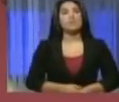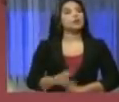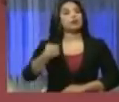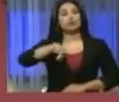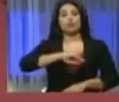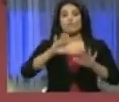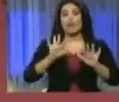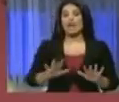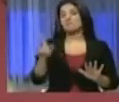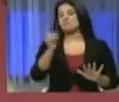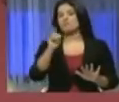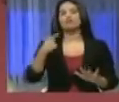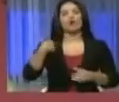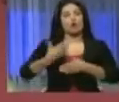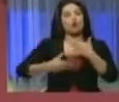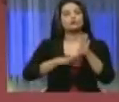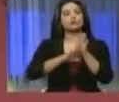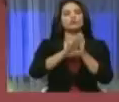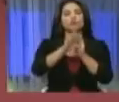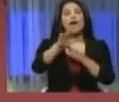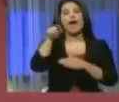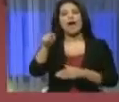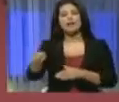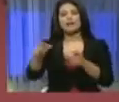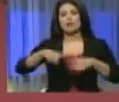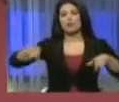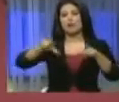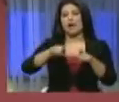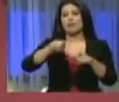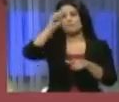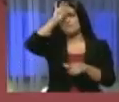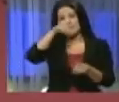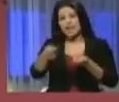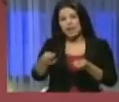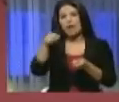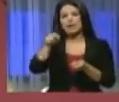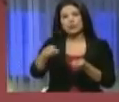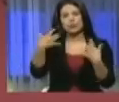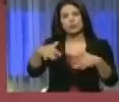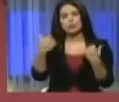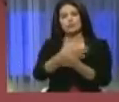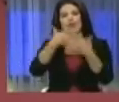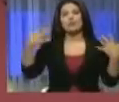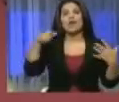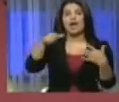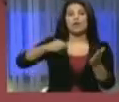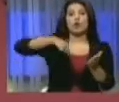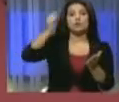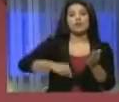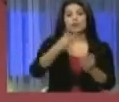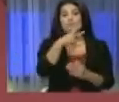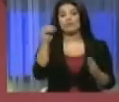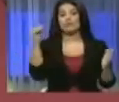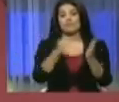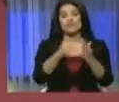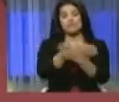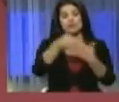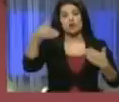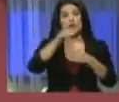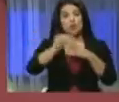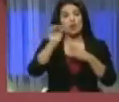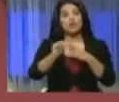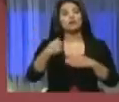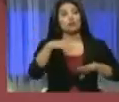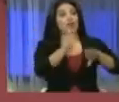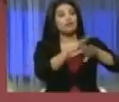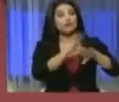parar, el arco minero pica y se extiende. En los próximos días vamos a firmar contratos por 20.000 millones de dólares. Agárrense duro,